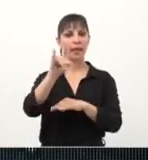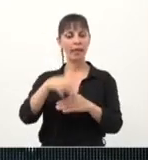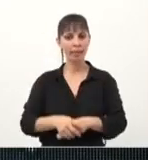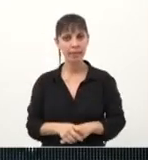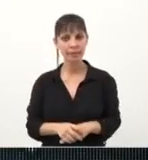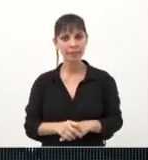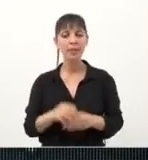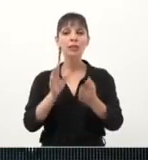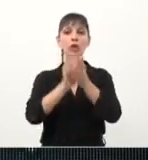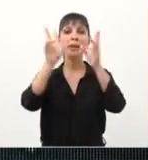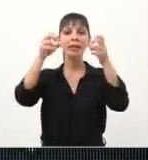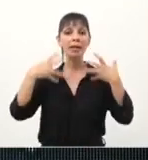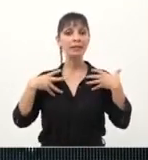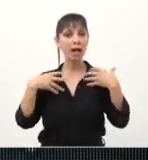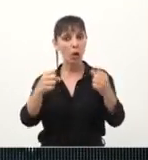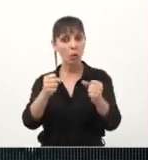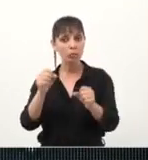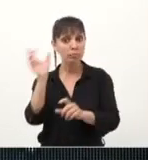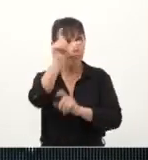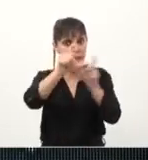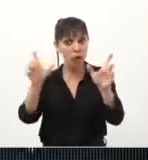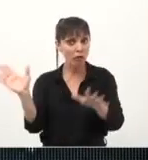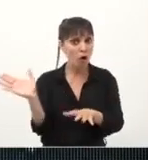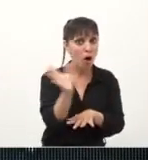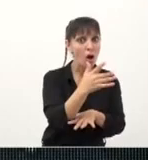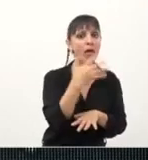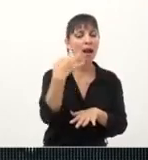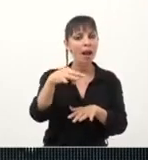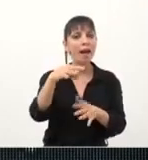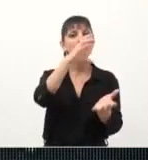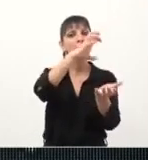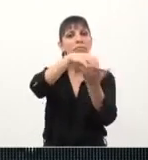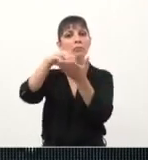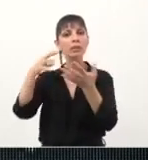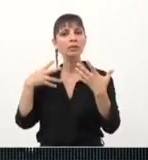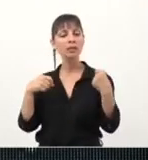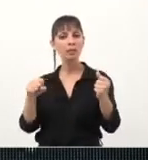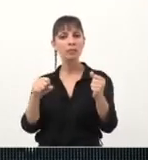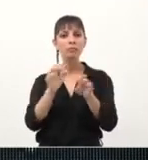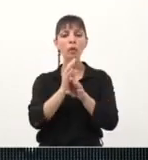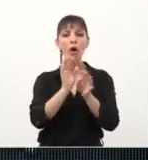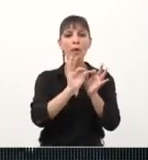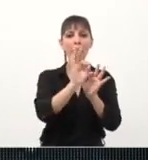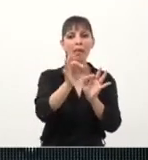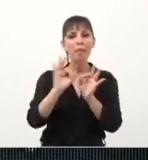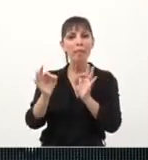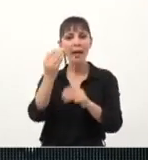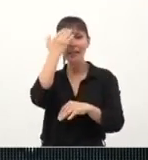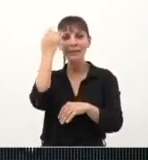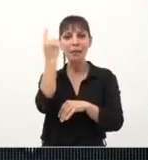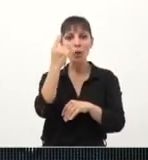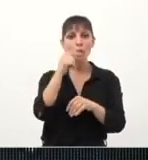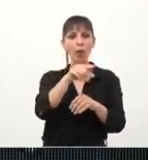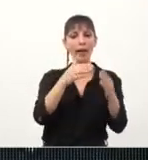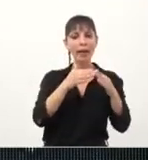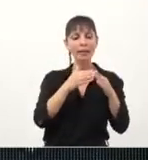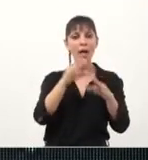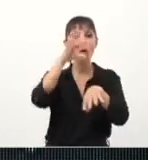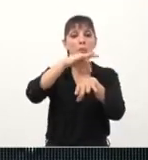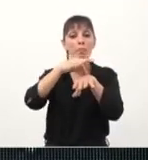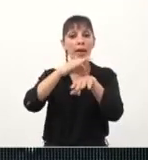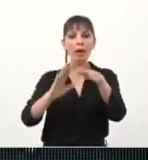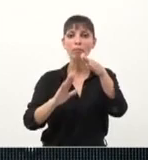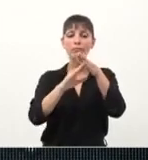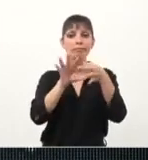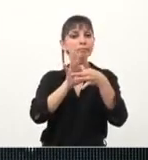salud, todos los vecinos van a tener un centro de salud a menos de 15 minutos de su casa, con un médico de cabecera asignado para